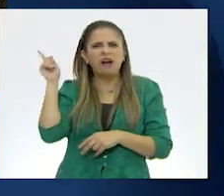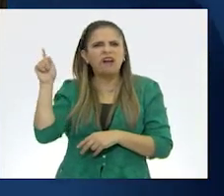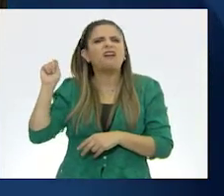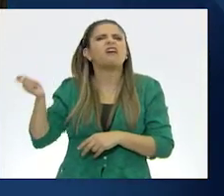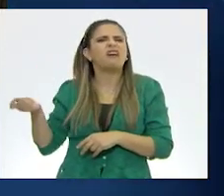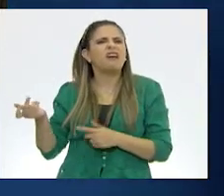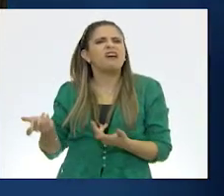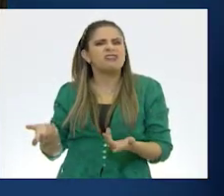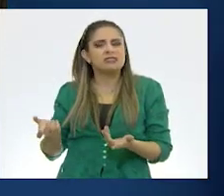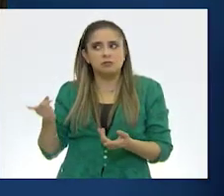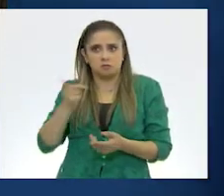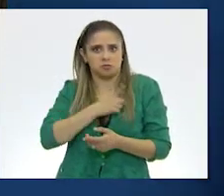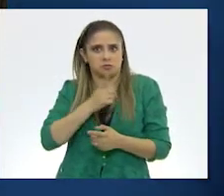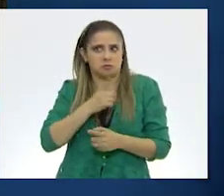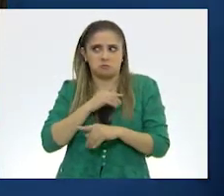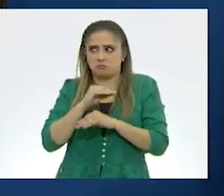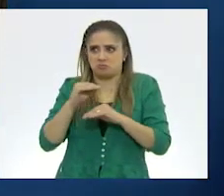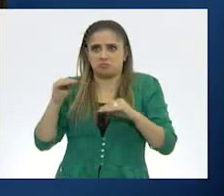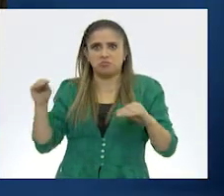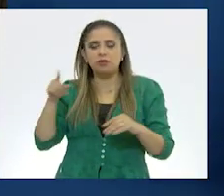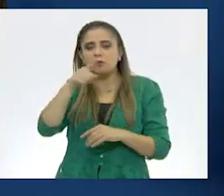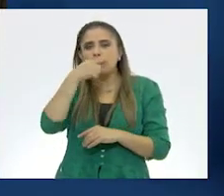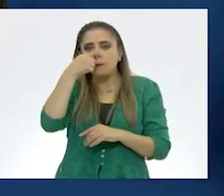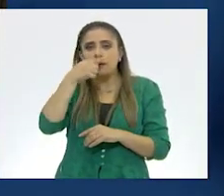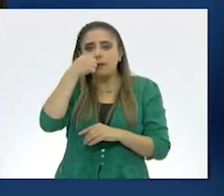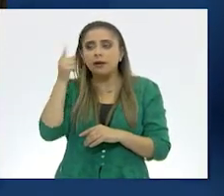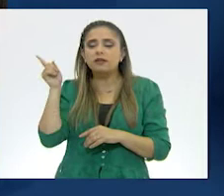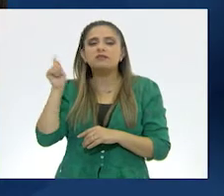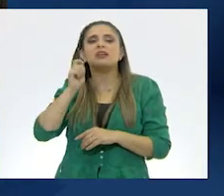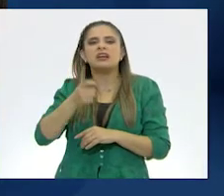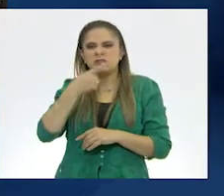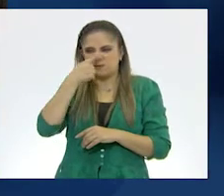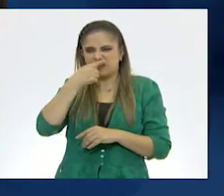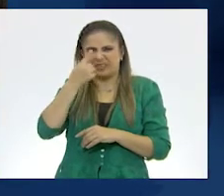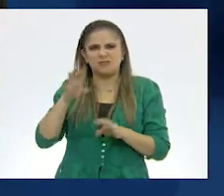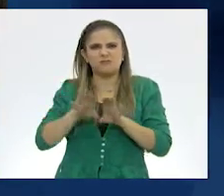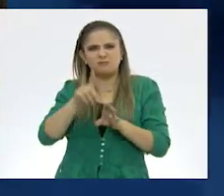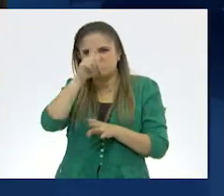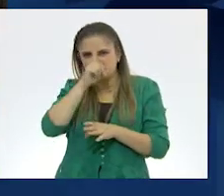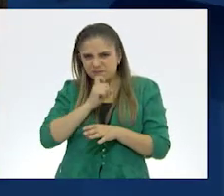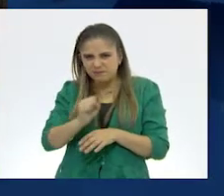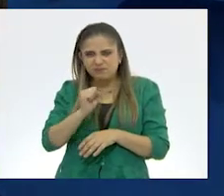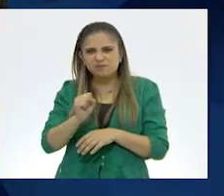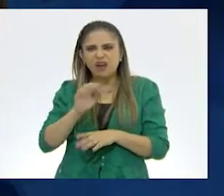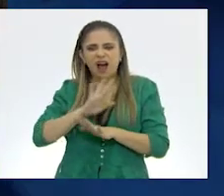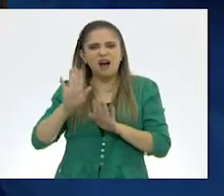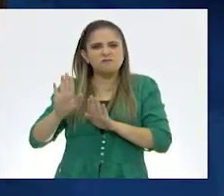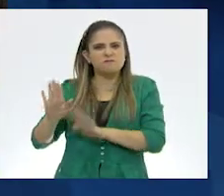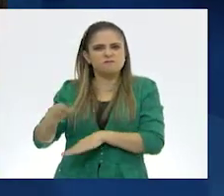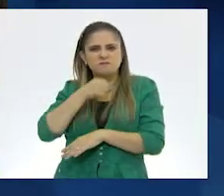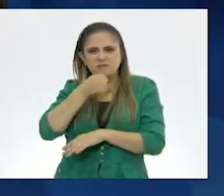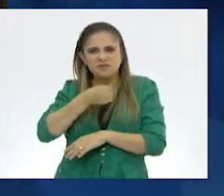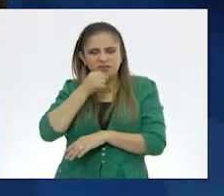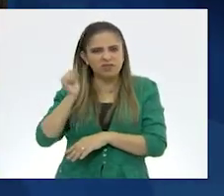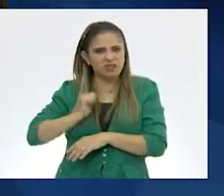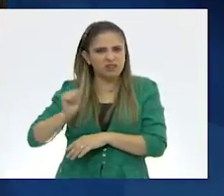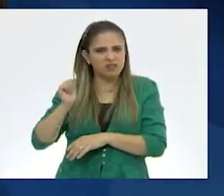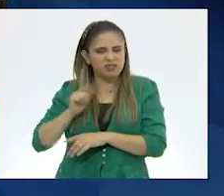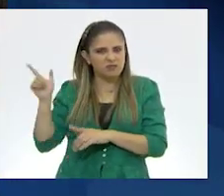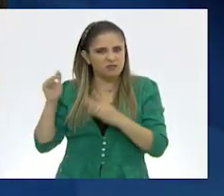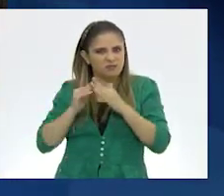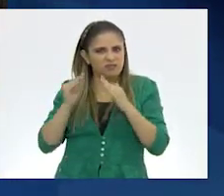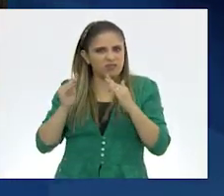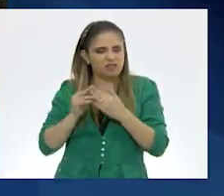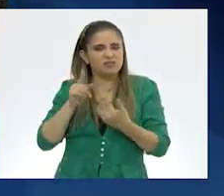También está solo. ¿A qué huele? A lo mejor huele a encerrado, a casa vieja. ¿Cómo te imaginas que